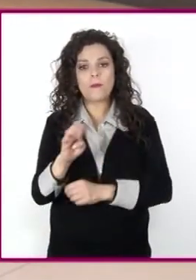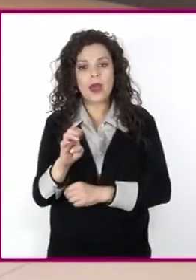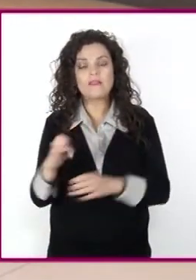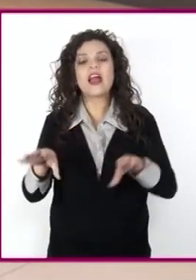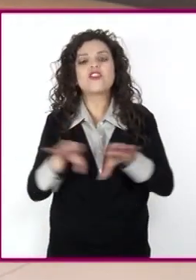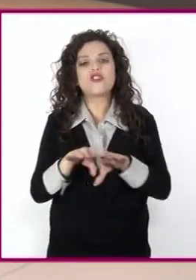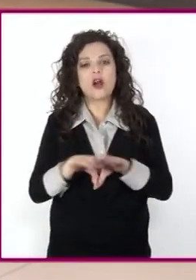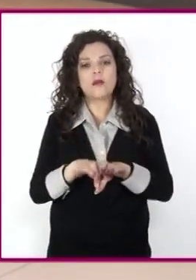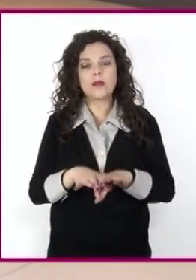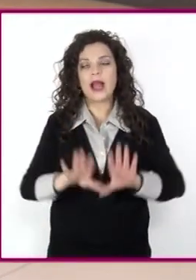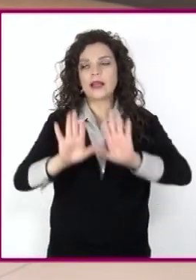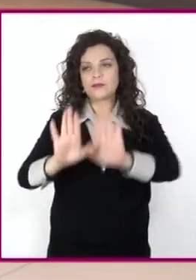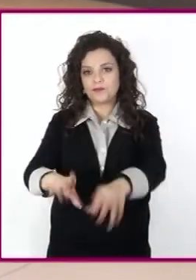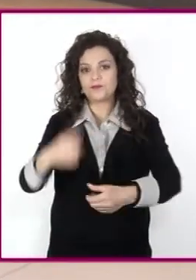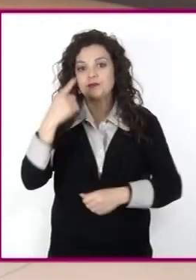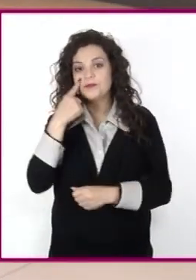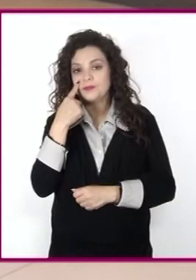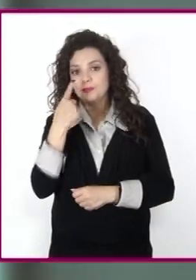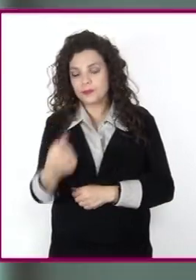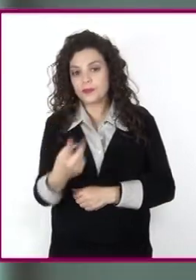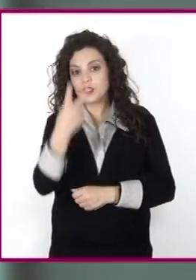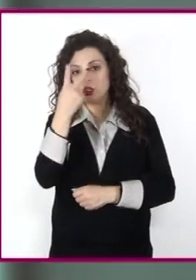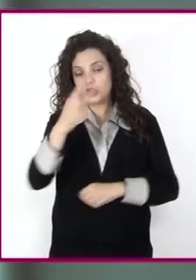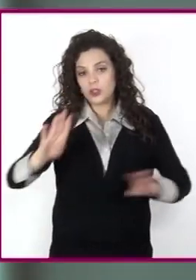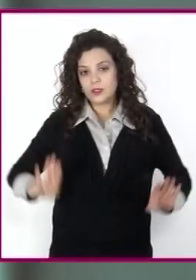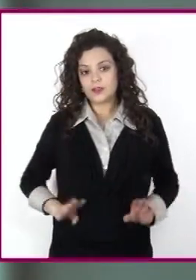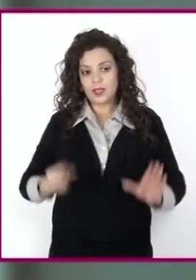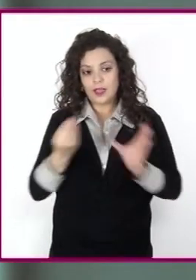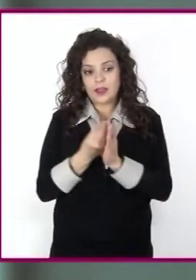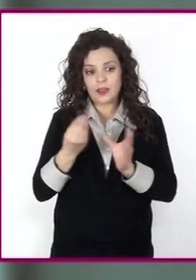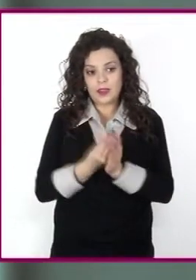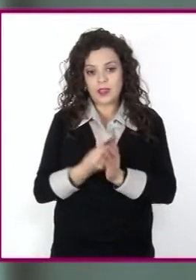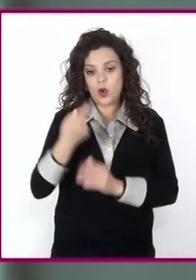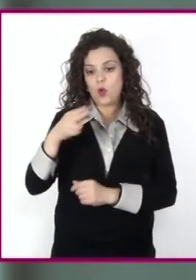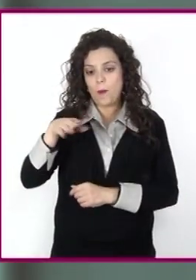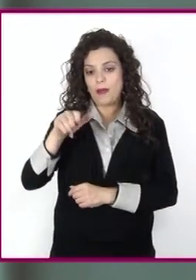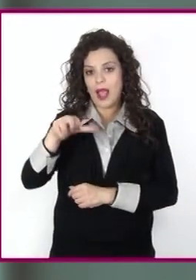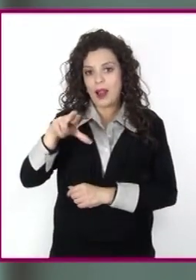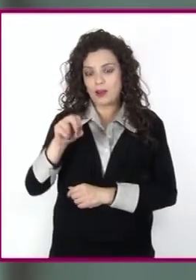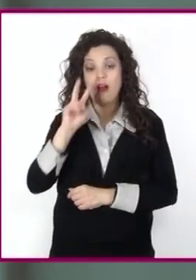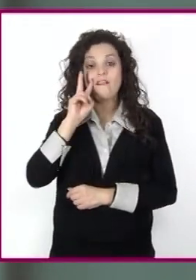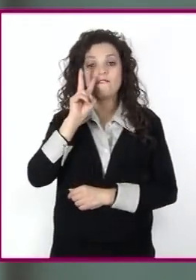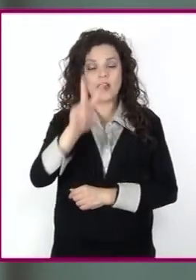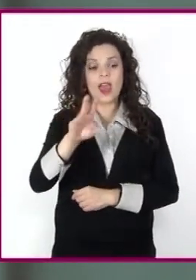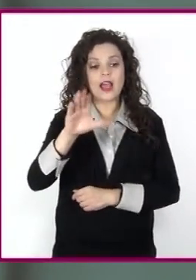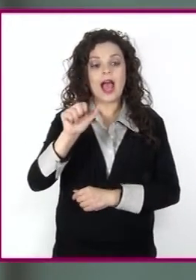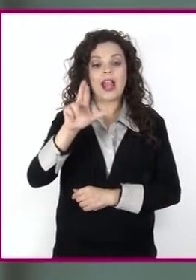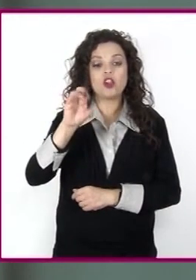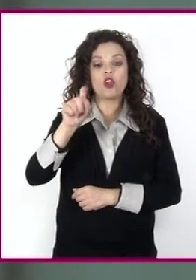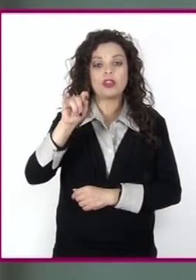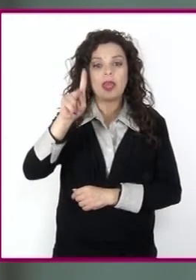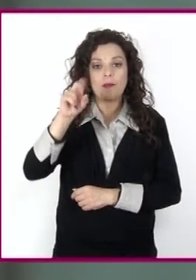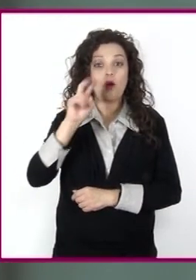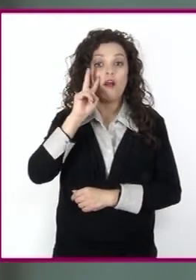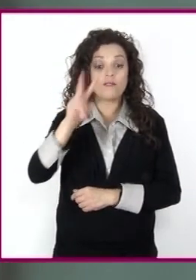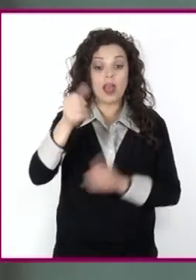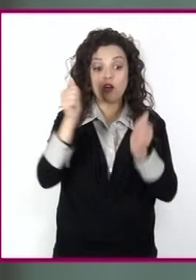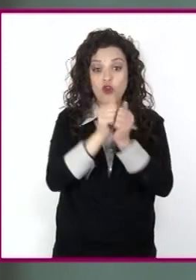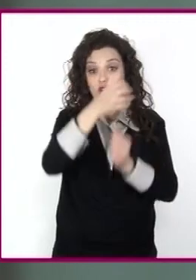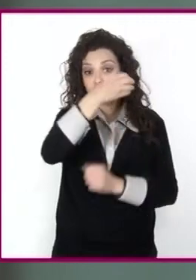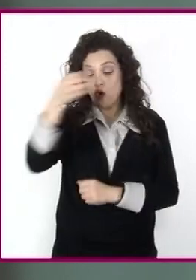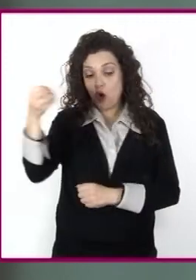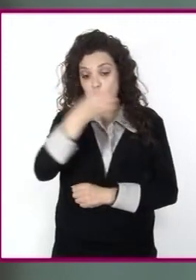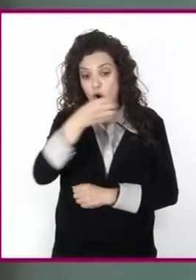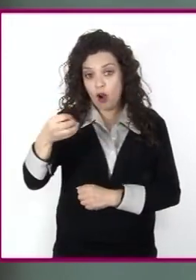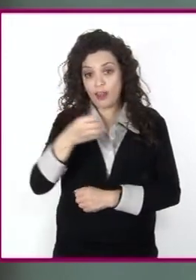ver estos dos cariotipos humanos. Ya están ordenados como se describió anteriormente y podemos